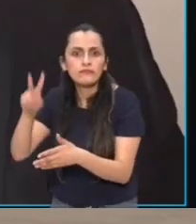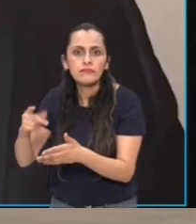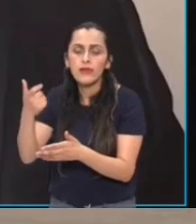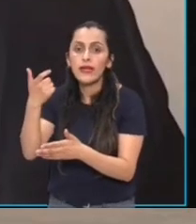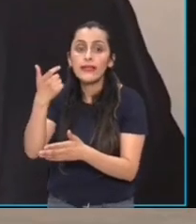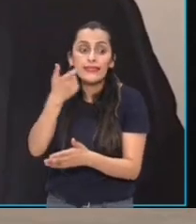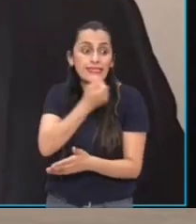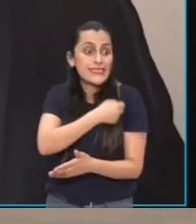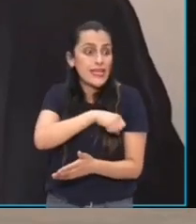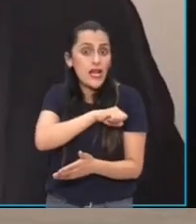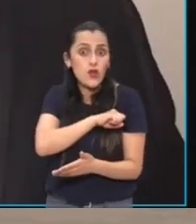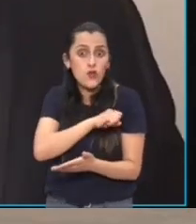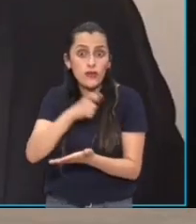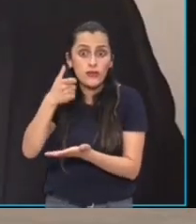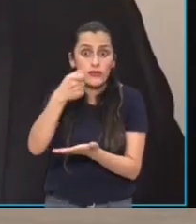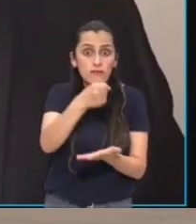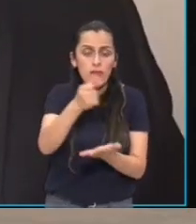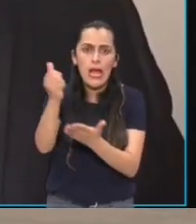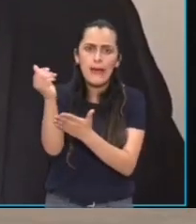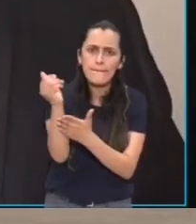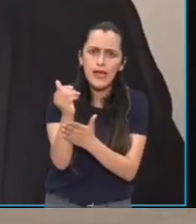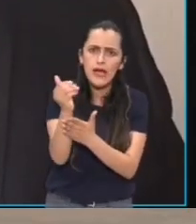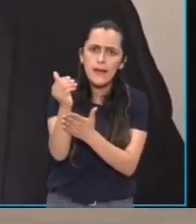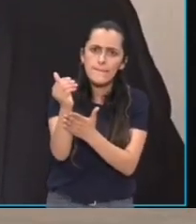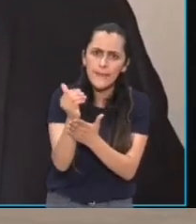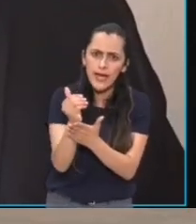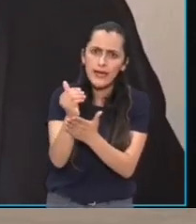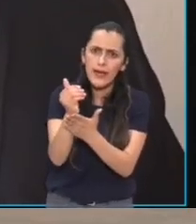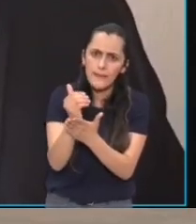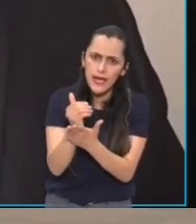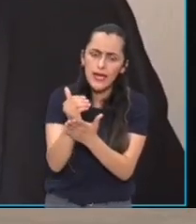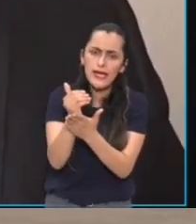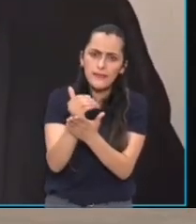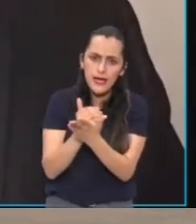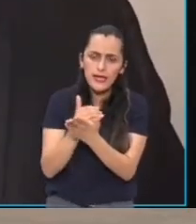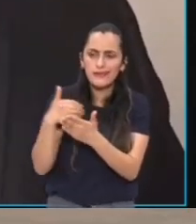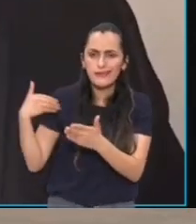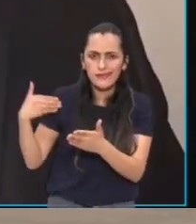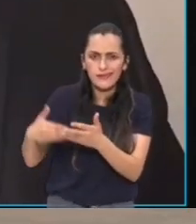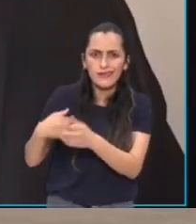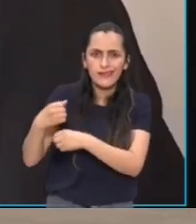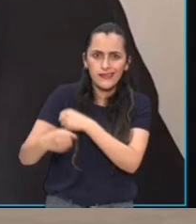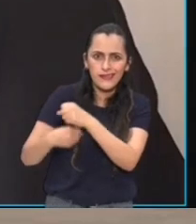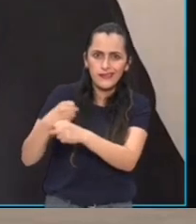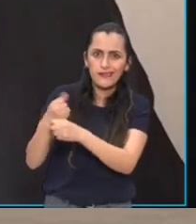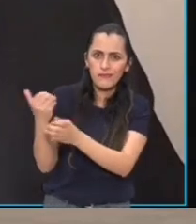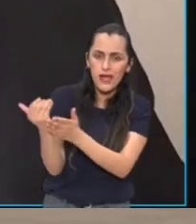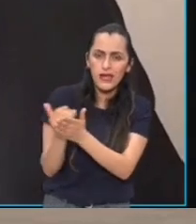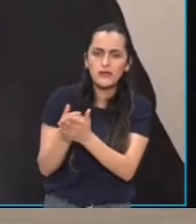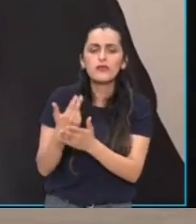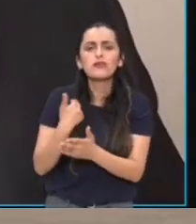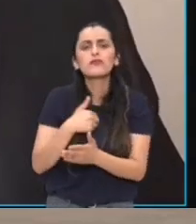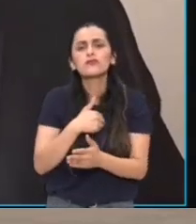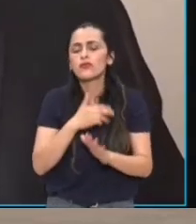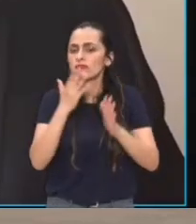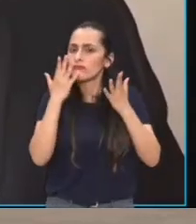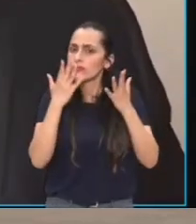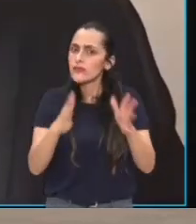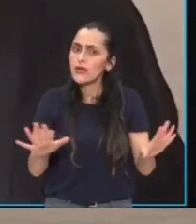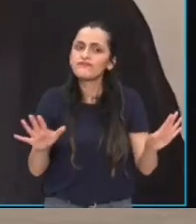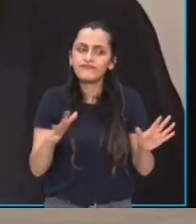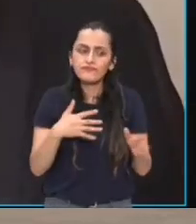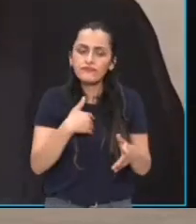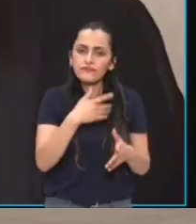de salud a lo largo de estos años. En nuestra plataforma política lo expresamos muy bien, en el sentido de que ha